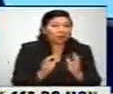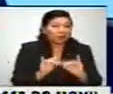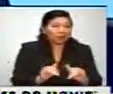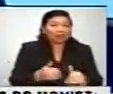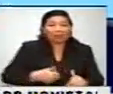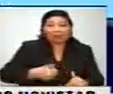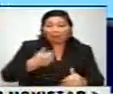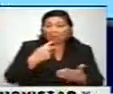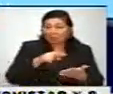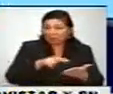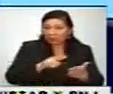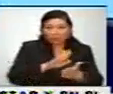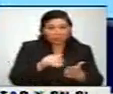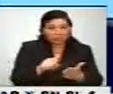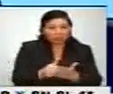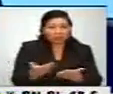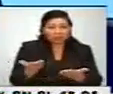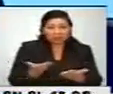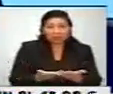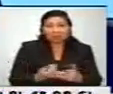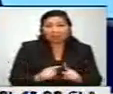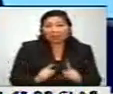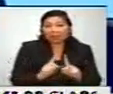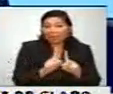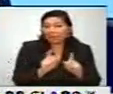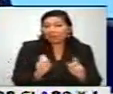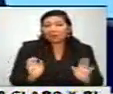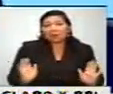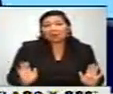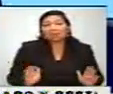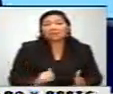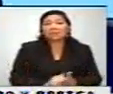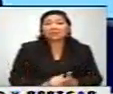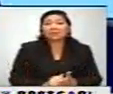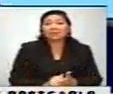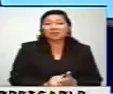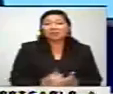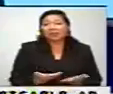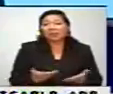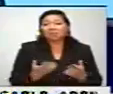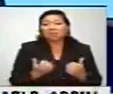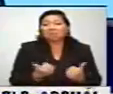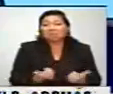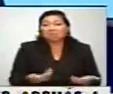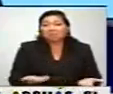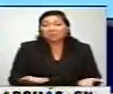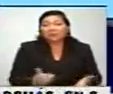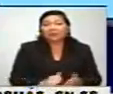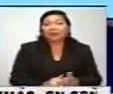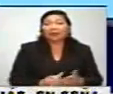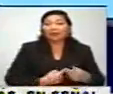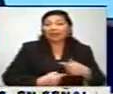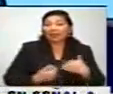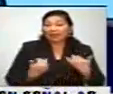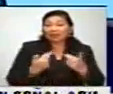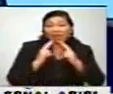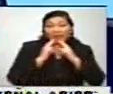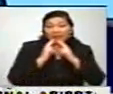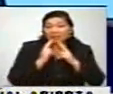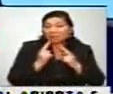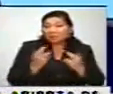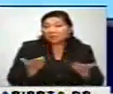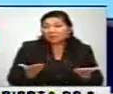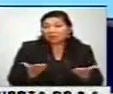las autoridades, para que todo el mundo tuviera a la disposición las preguntas. Ahora, si bien él ha traído ya esas